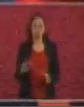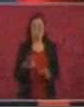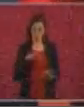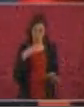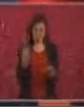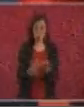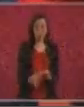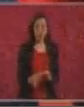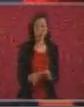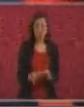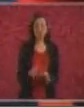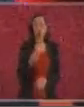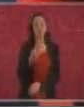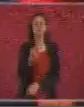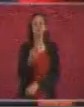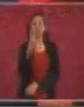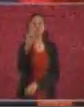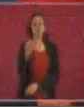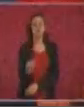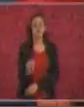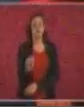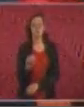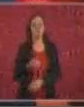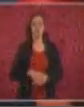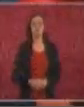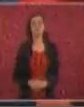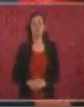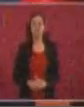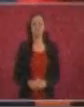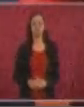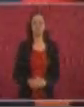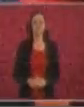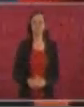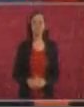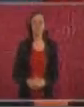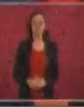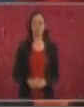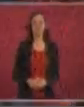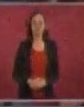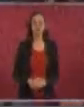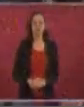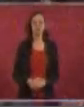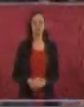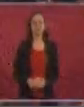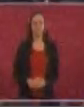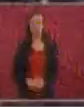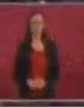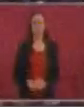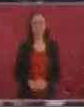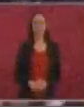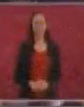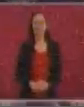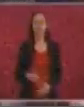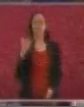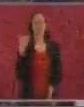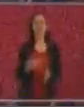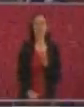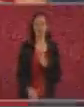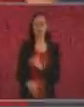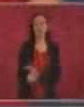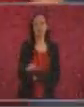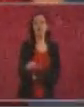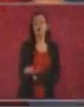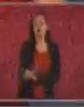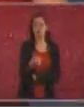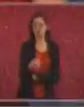punto cero en el primer año del gobierno de López Obrador y los pronósticos que parten en el 1%. Hay